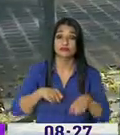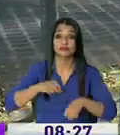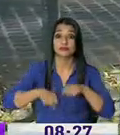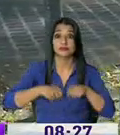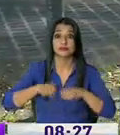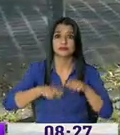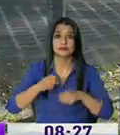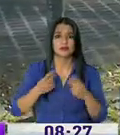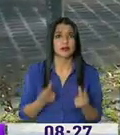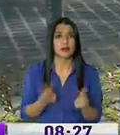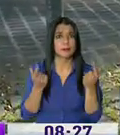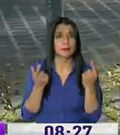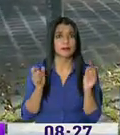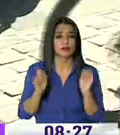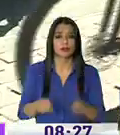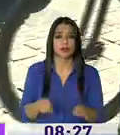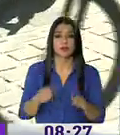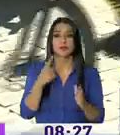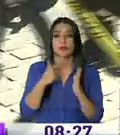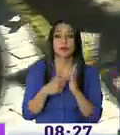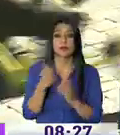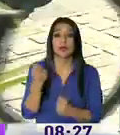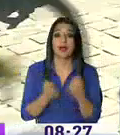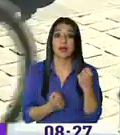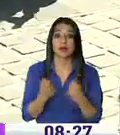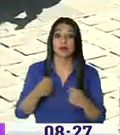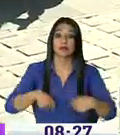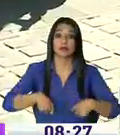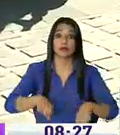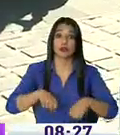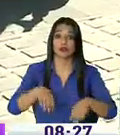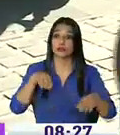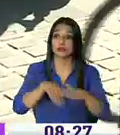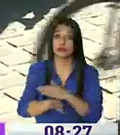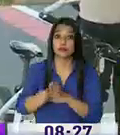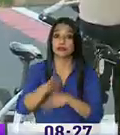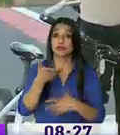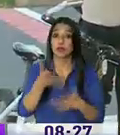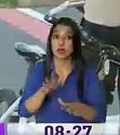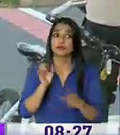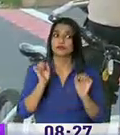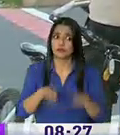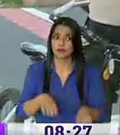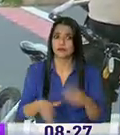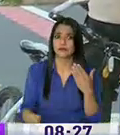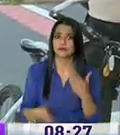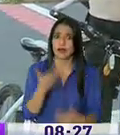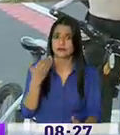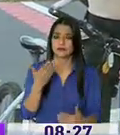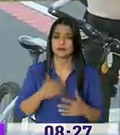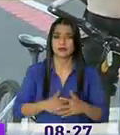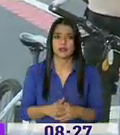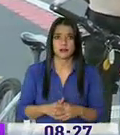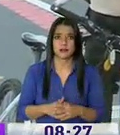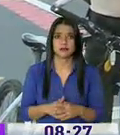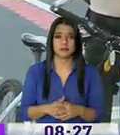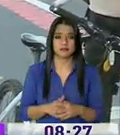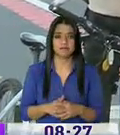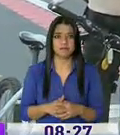bicicleta puede utilizarse en zonas donde los autos y motos no tienen acceso. La ciudadanía se ha convertido en un eje